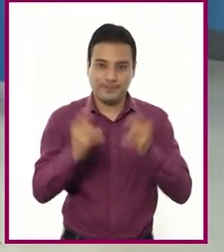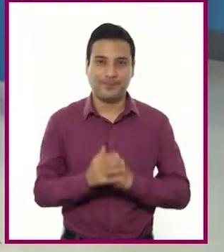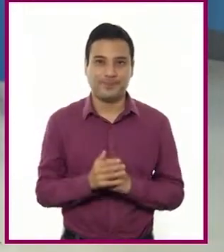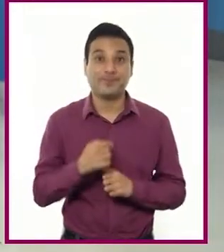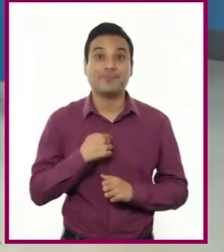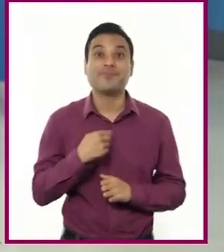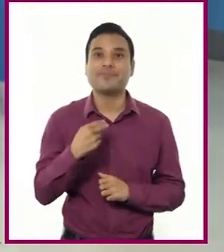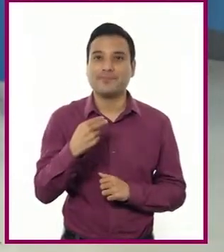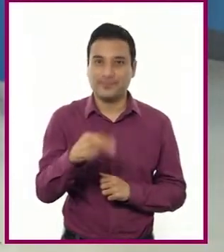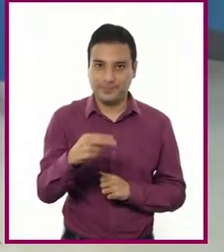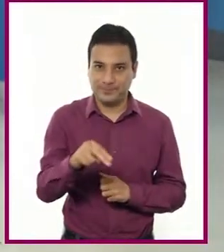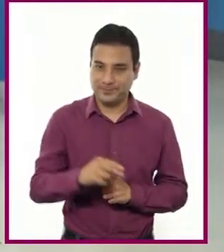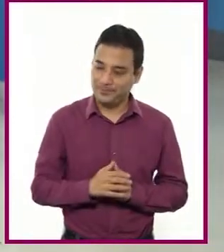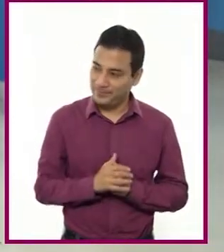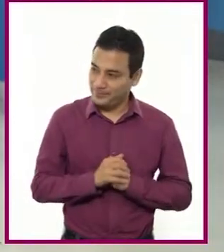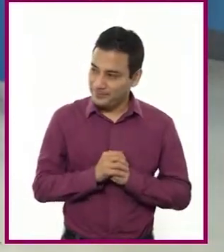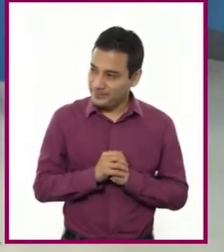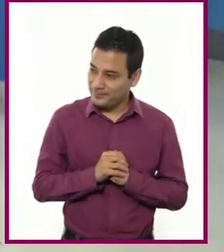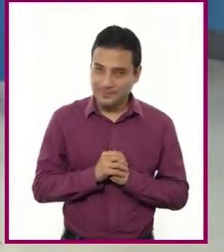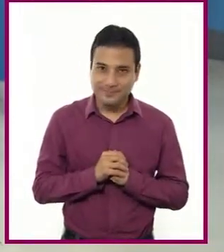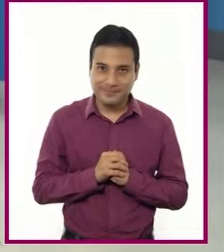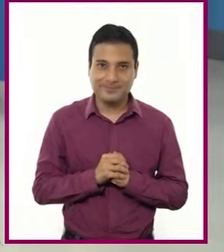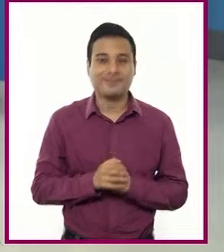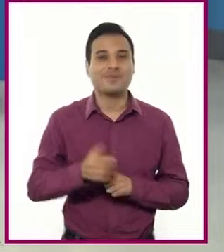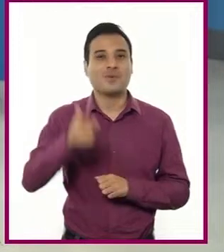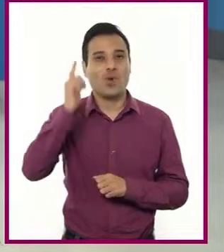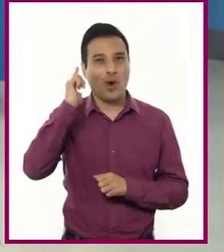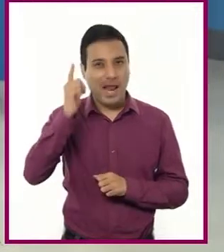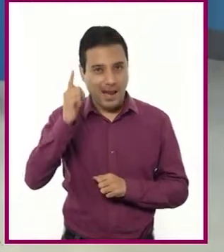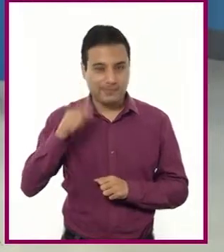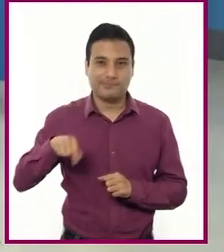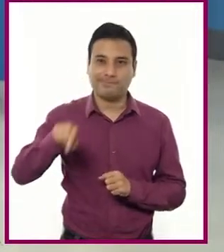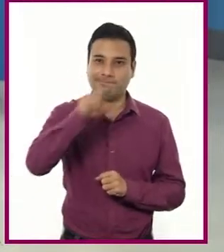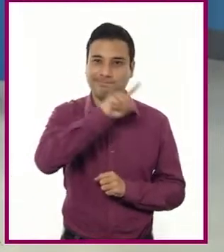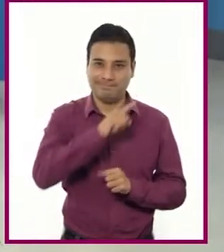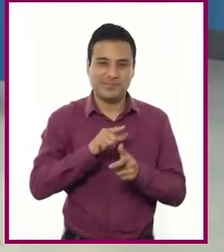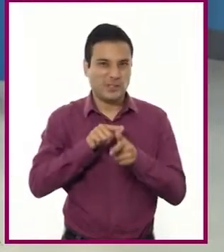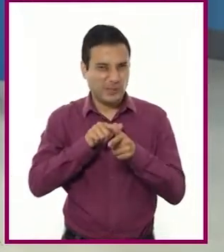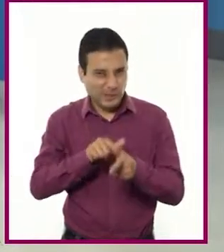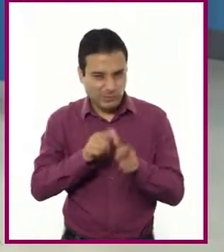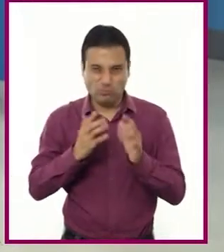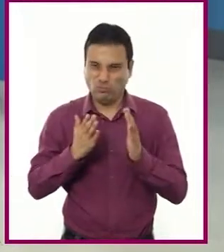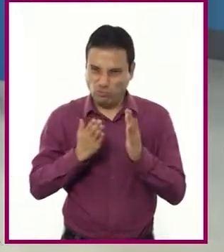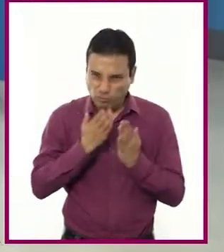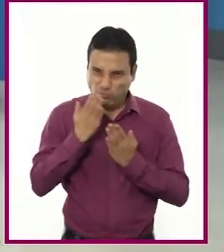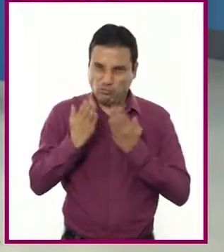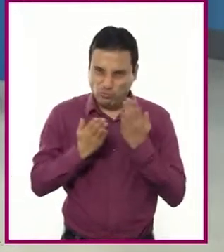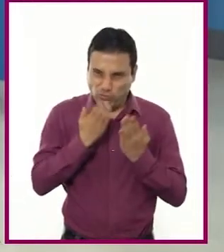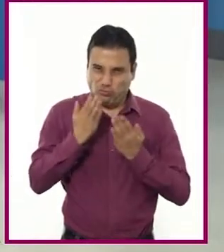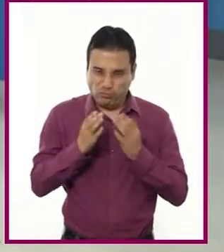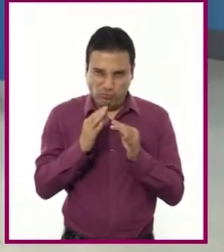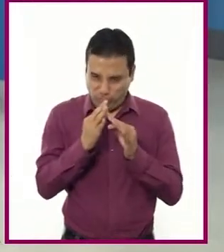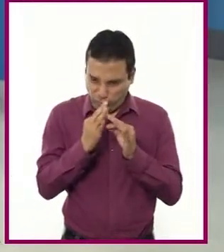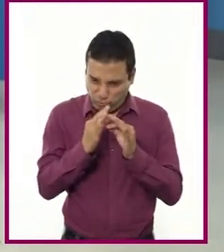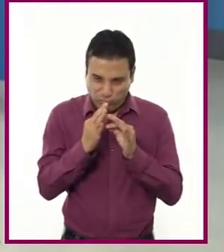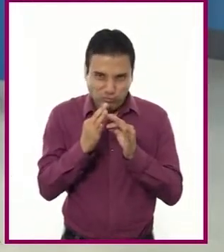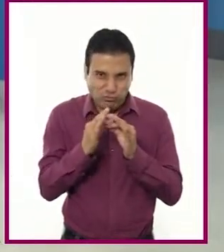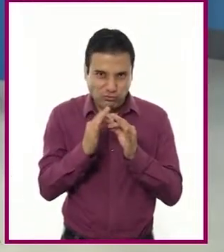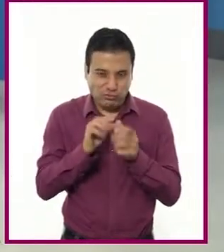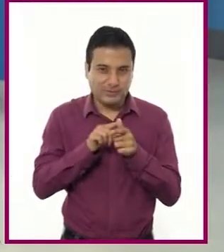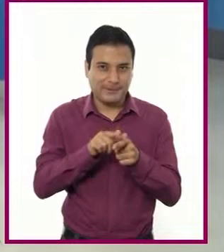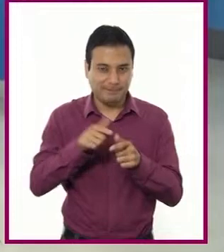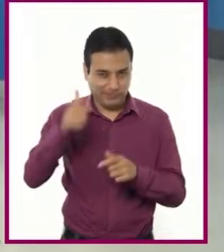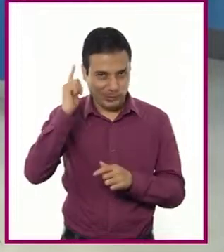maestro Víctor Manuel Mota López. Espero que continúen con su empeño de seguir aprendiendo en sus casas a través de esta modalidad